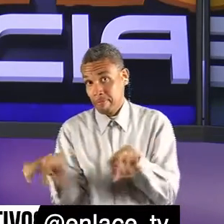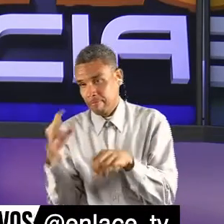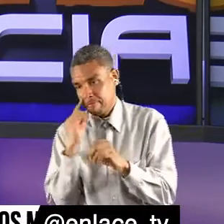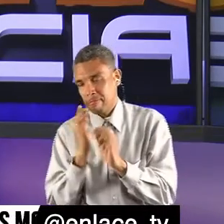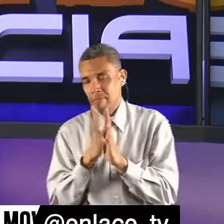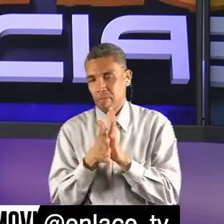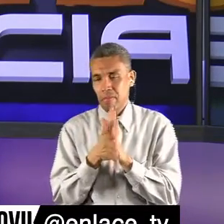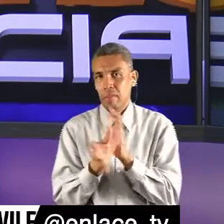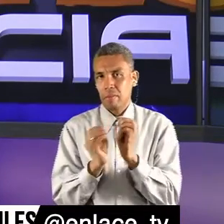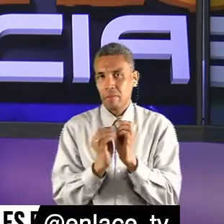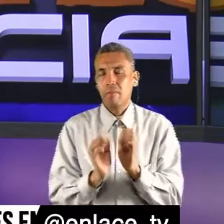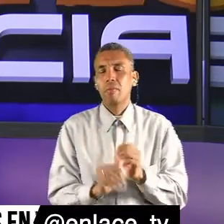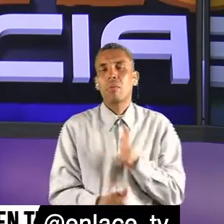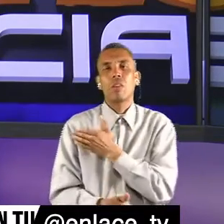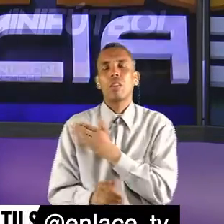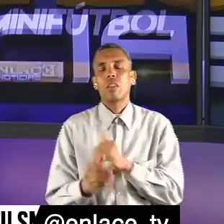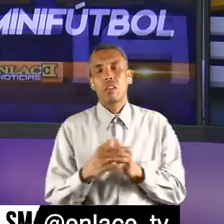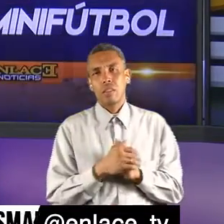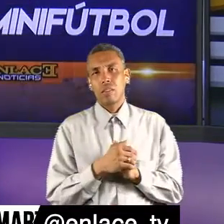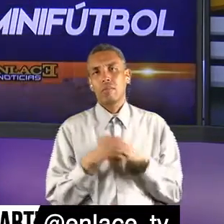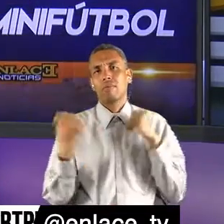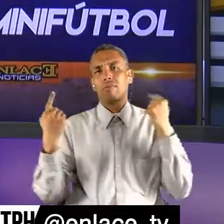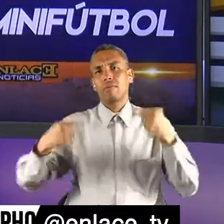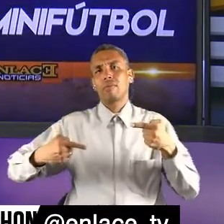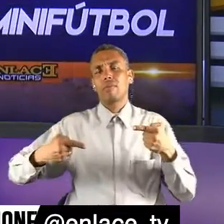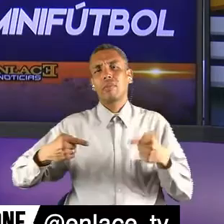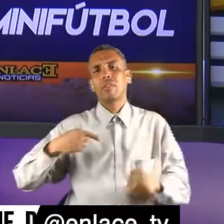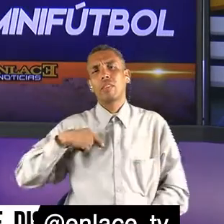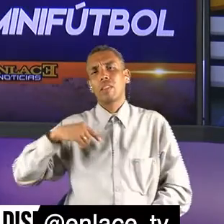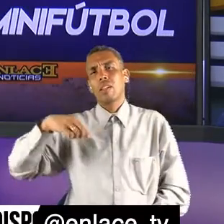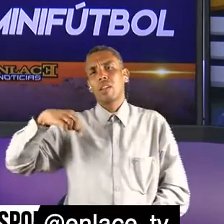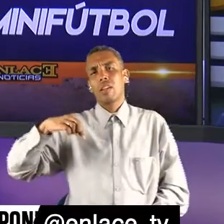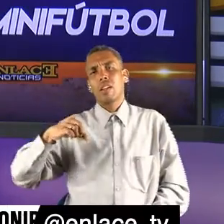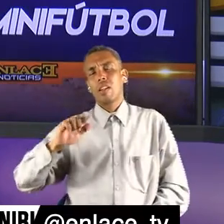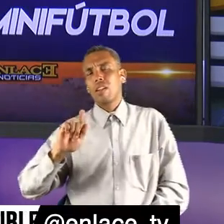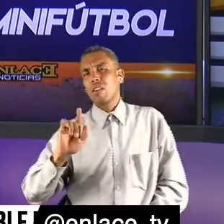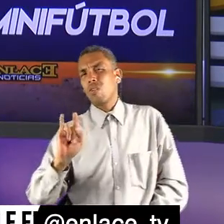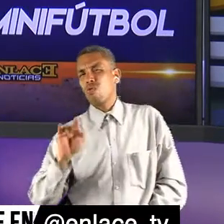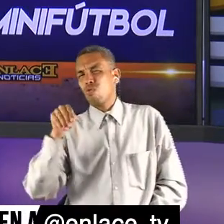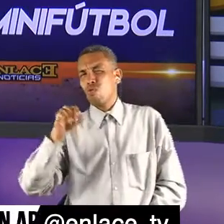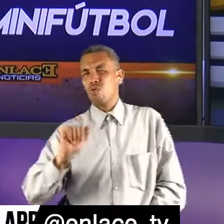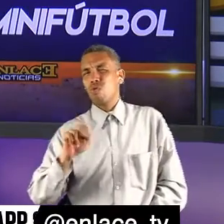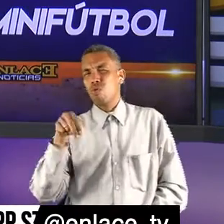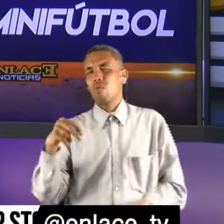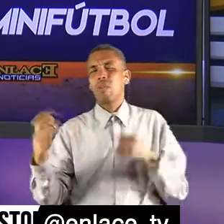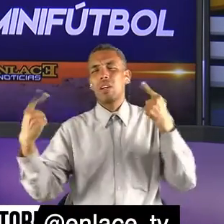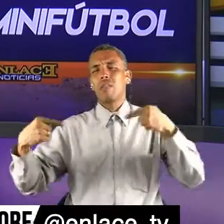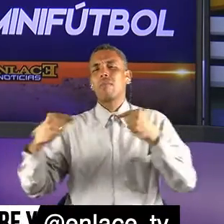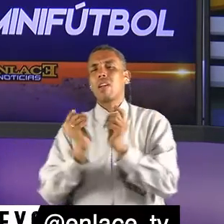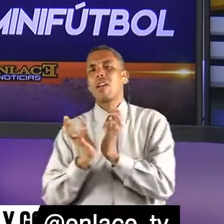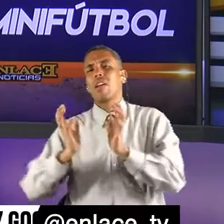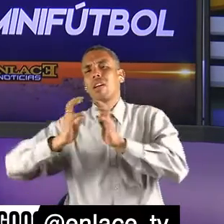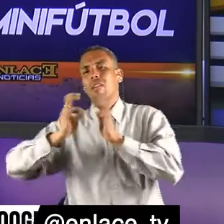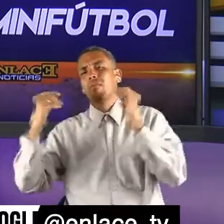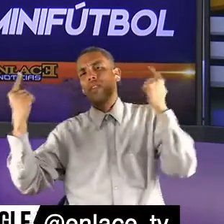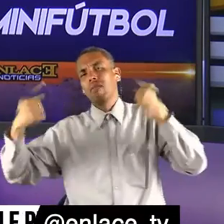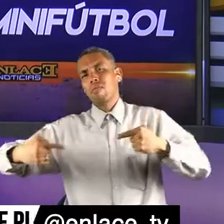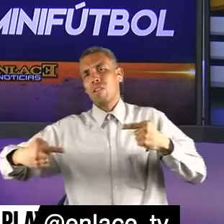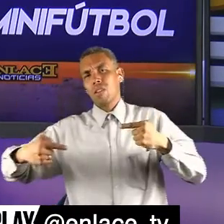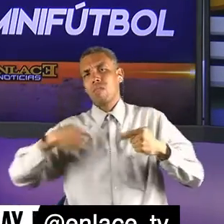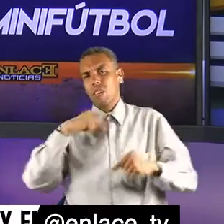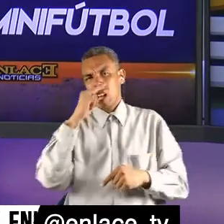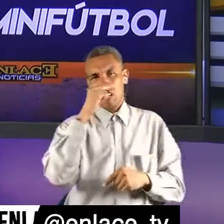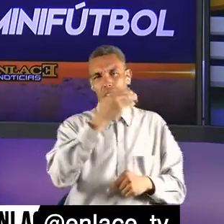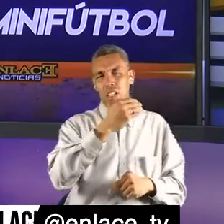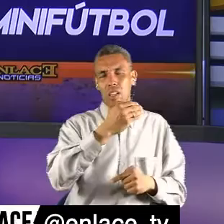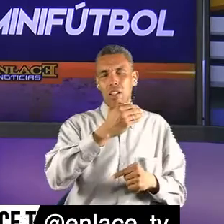derrotó 5-0 al combo de Preciados en Aguas Claras. Este partido se convirtió en el debut del campeonato de minifútbol que se